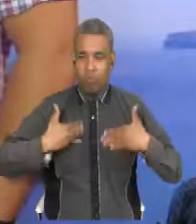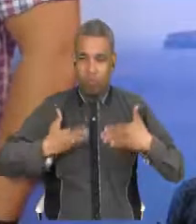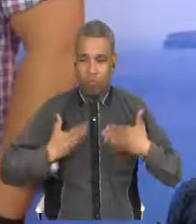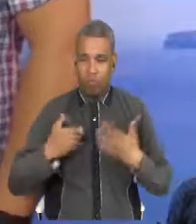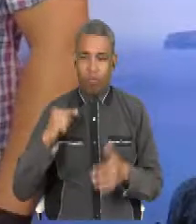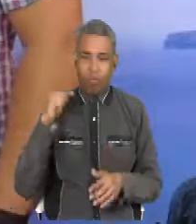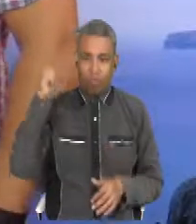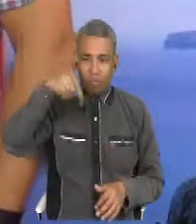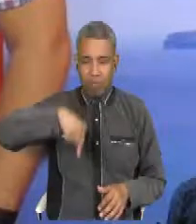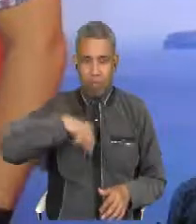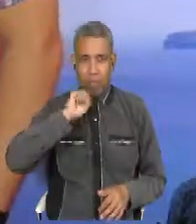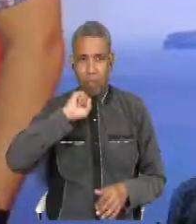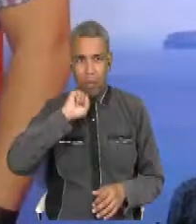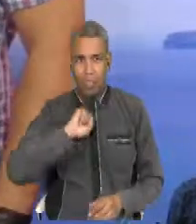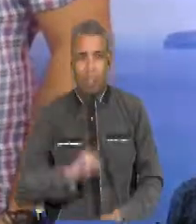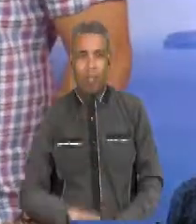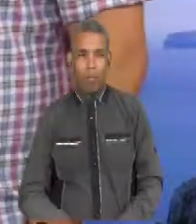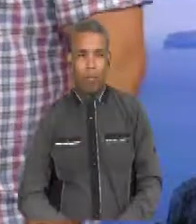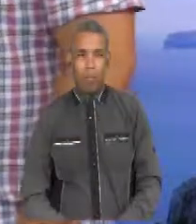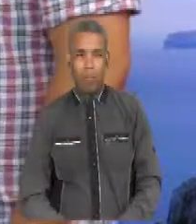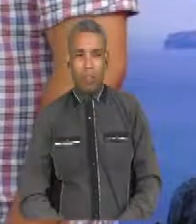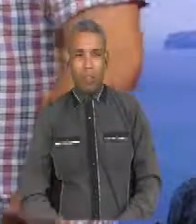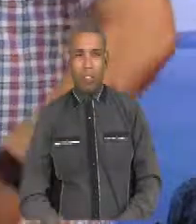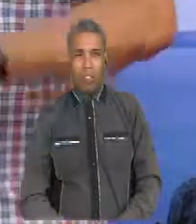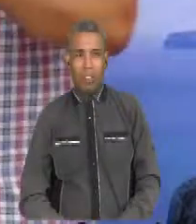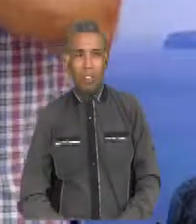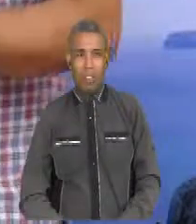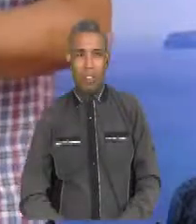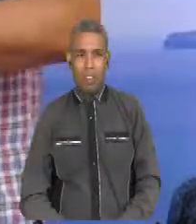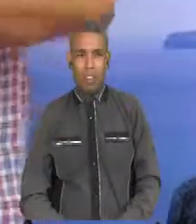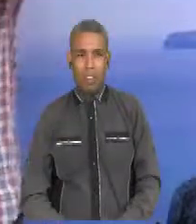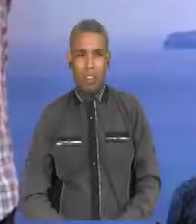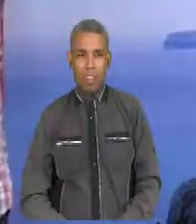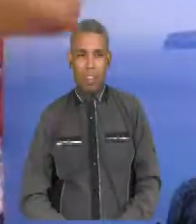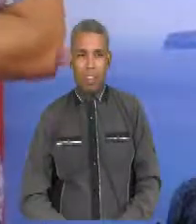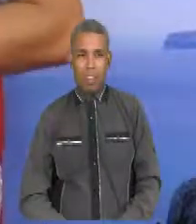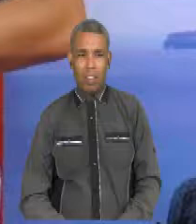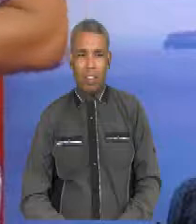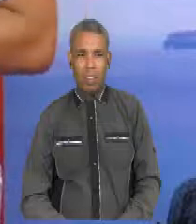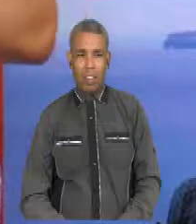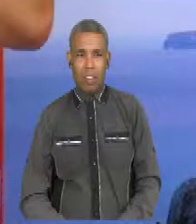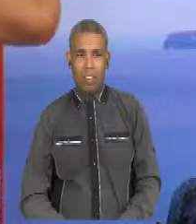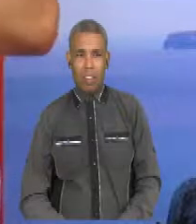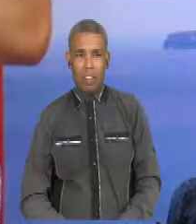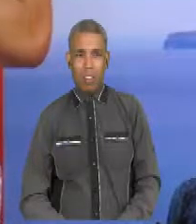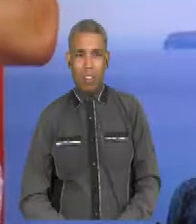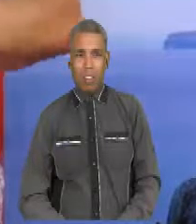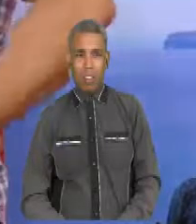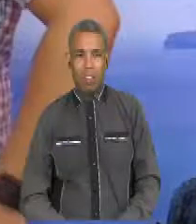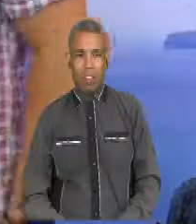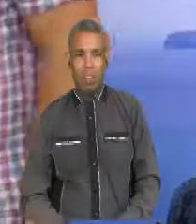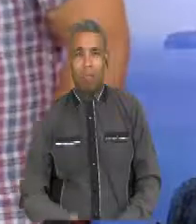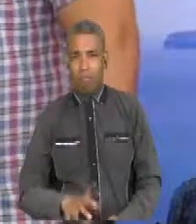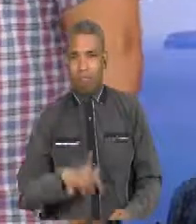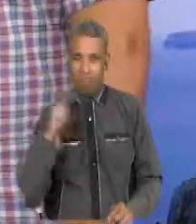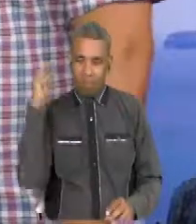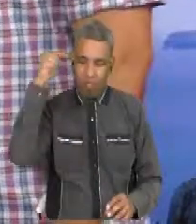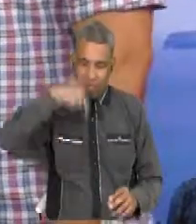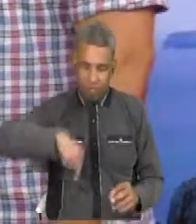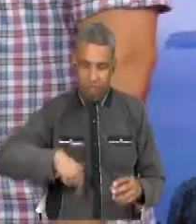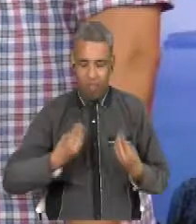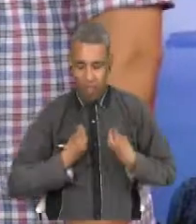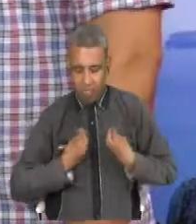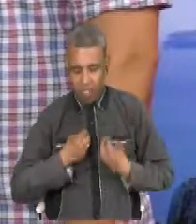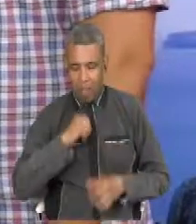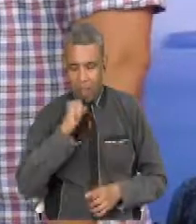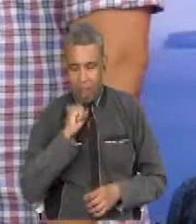gente en el programa y por supuesto, repito, de estar encantado, muy feliz de estar de vuelta en casa. Claro que sí,